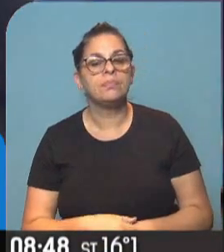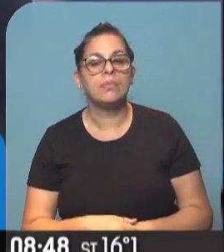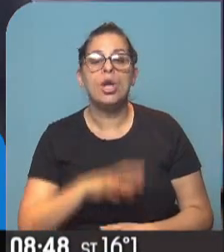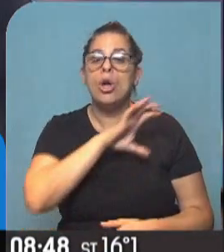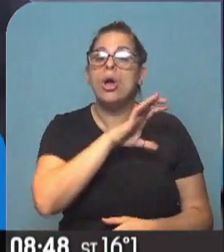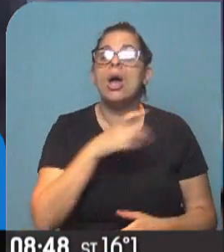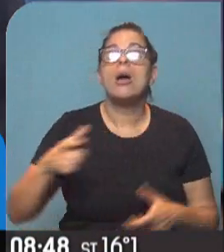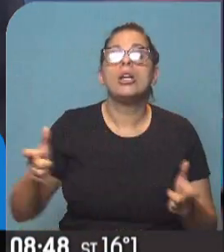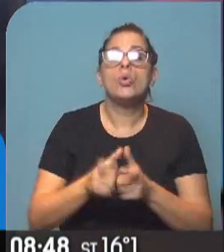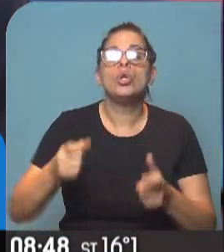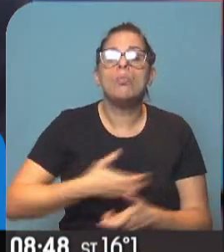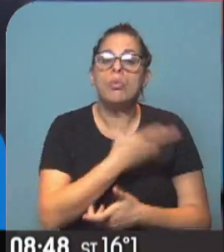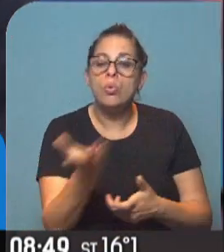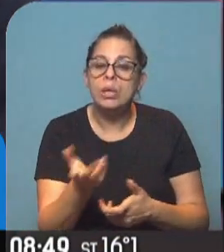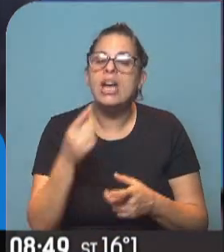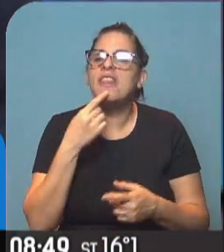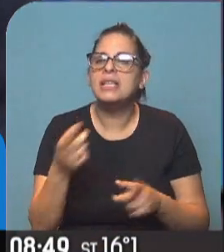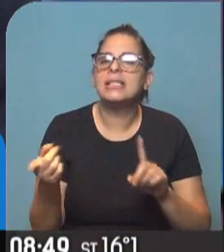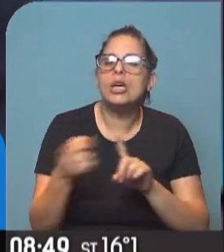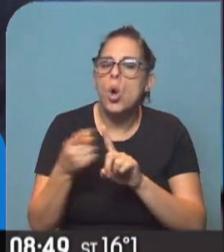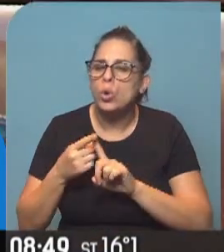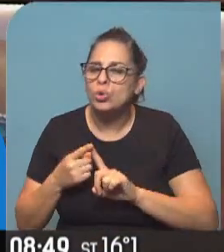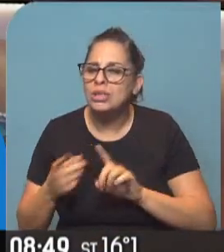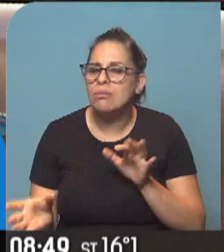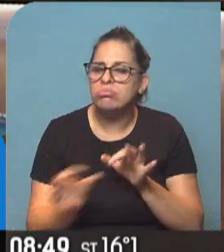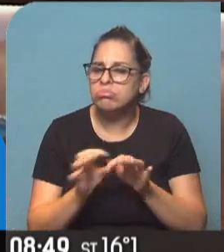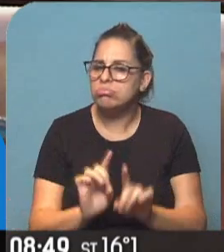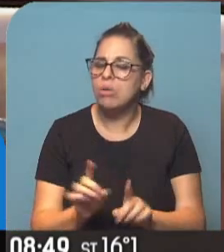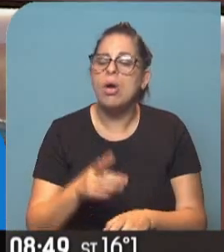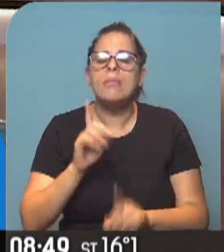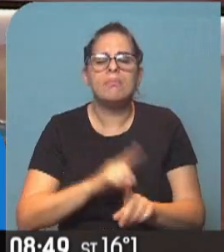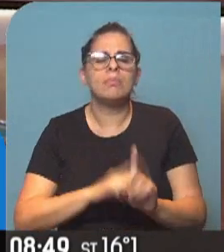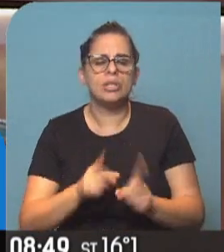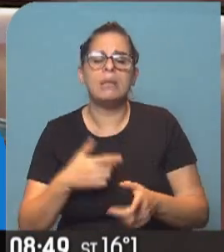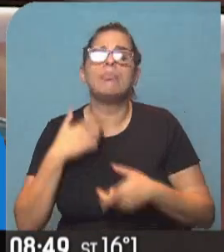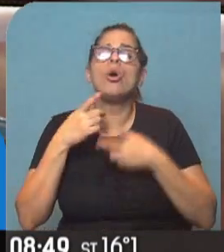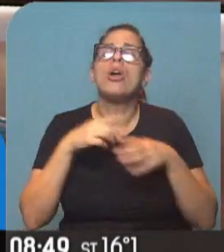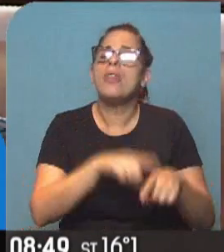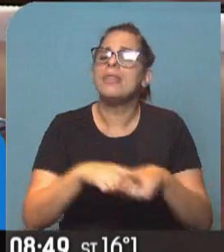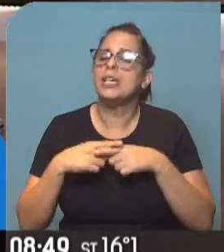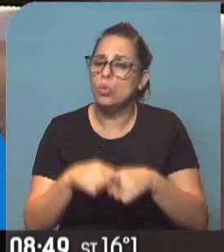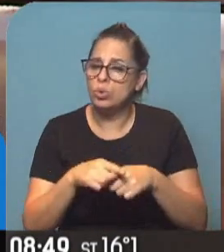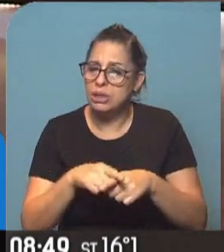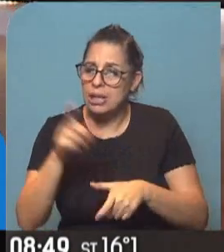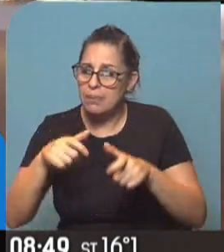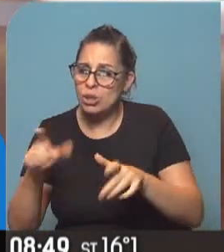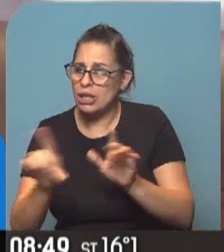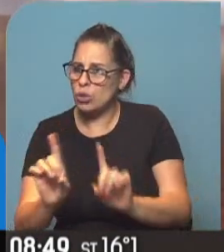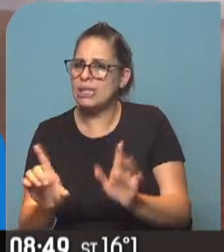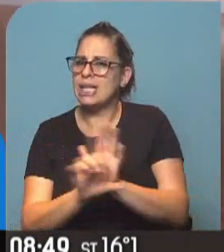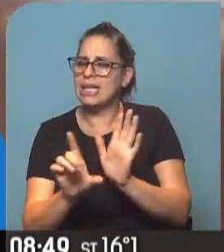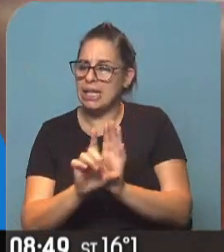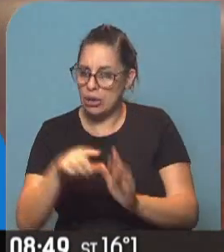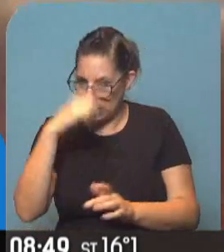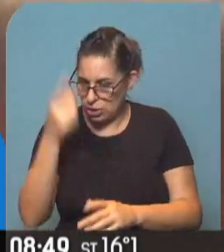audiencias públicas no son vinculantes no en relación a lo que discuten los actores que no son legisladores nacionales pero